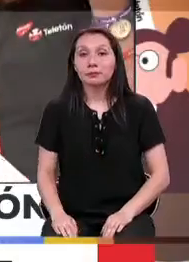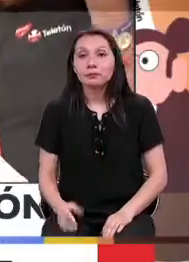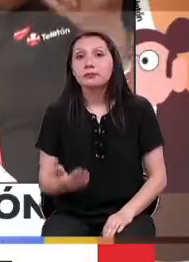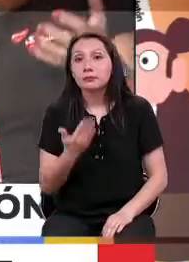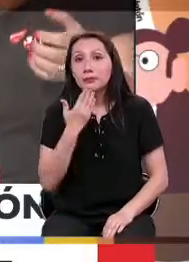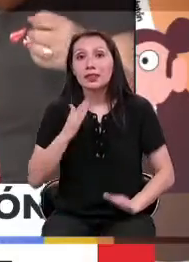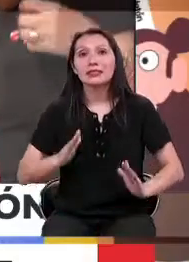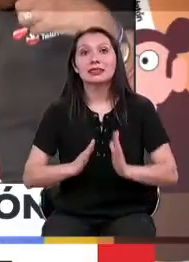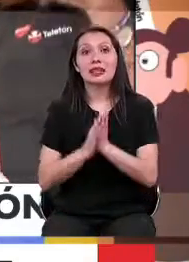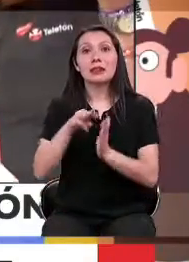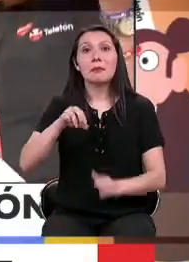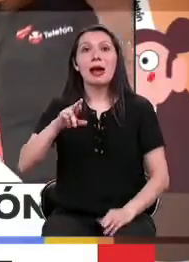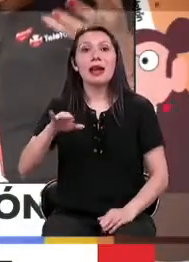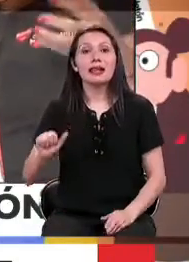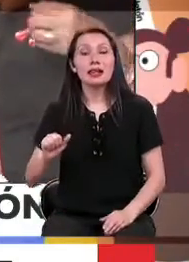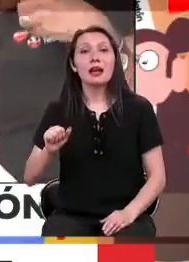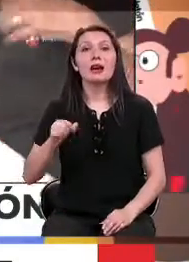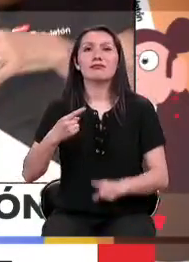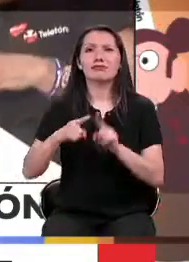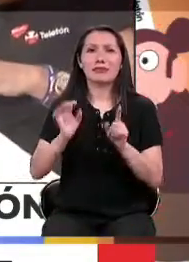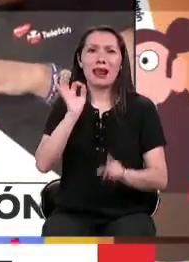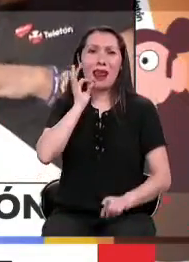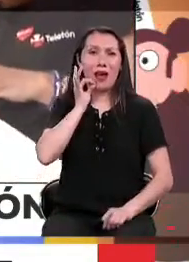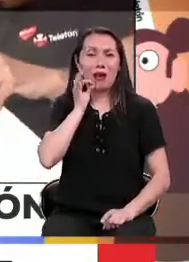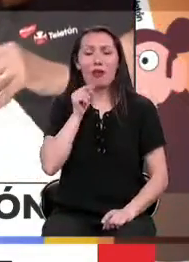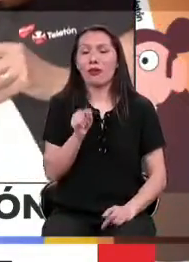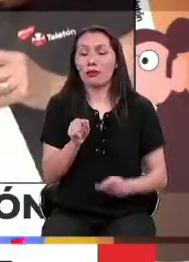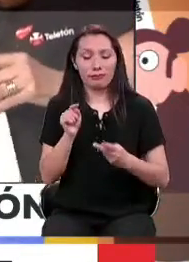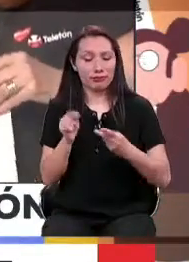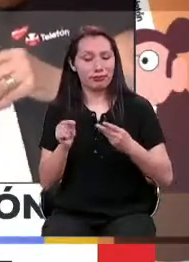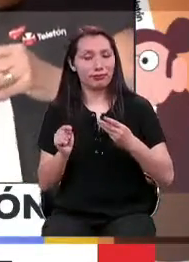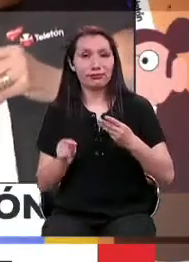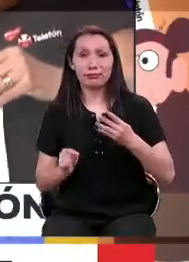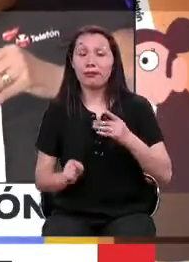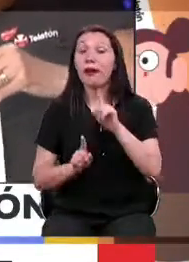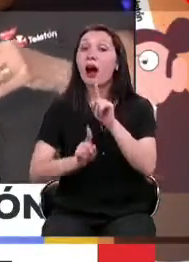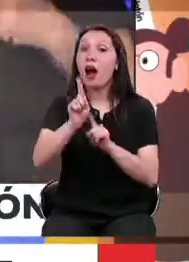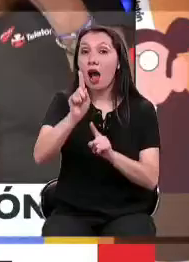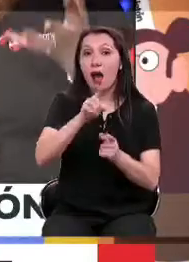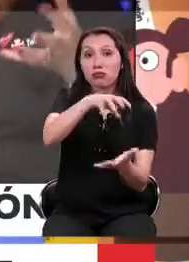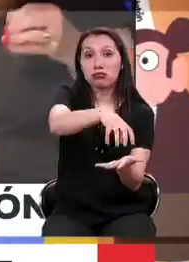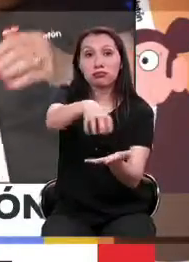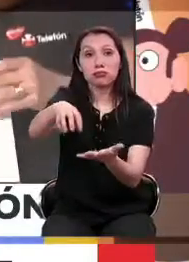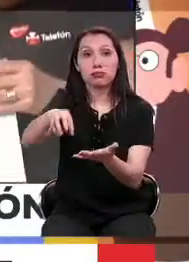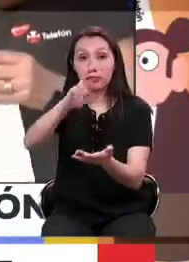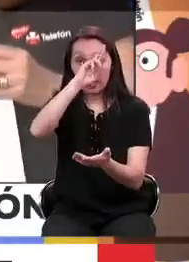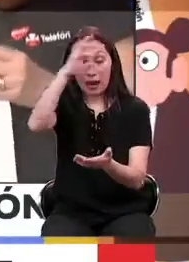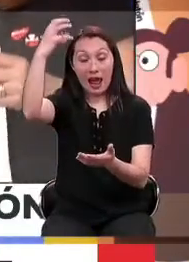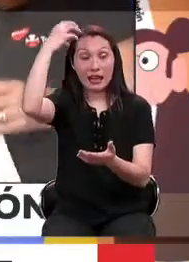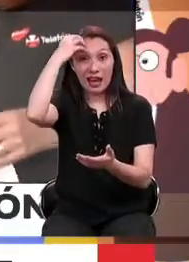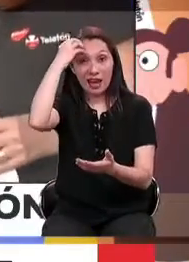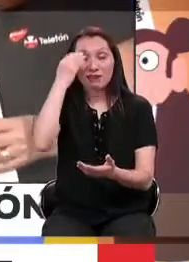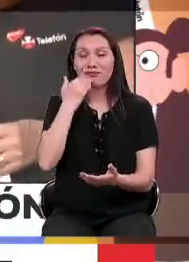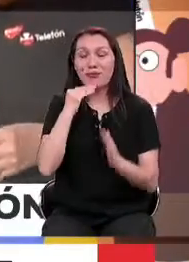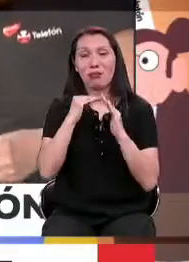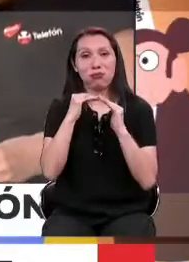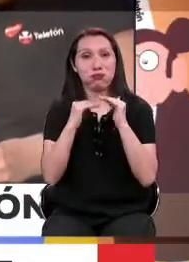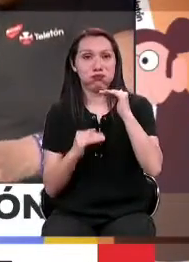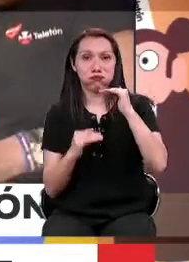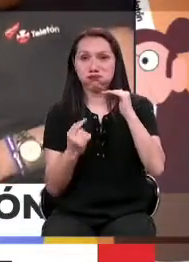También en Santa María de Manquehue, Las Condes, había alguna sucursal en La Reina que también estaba muy